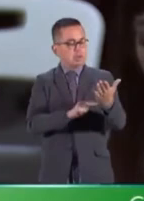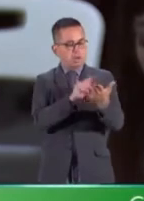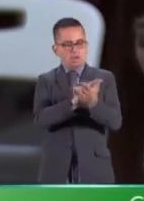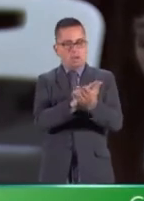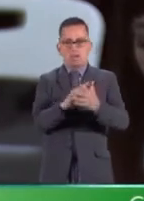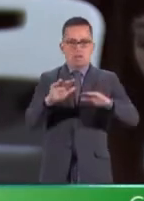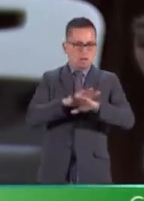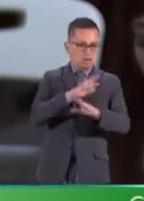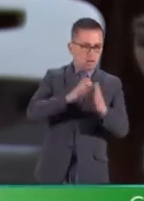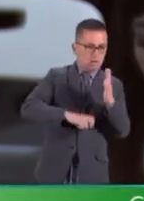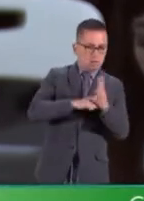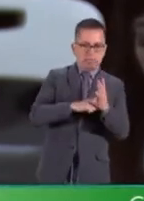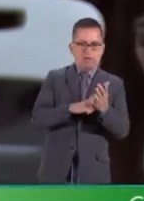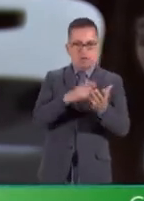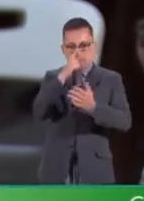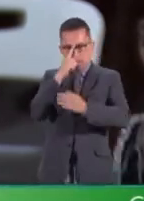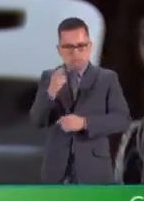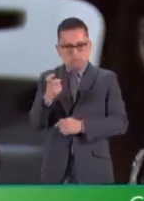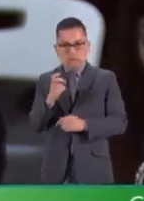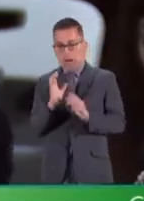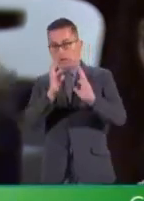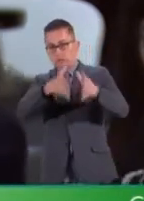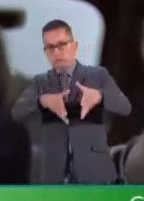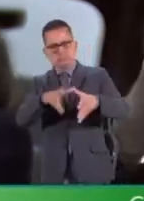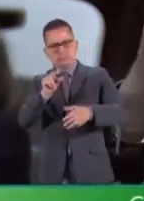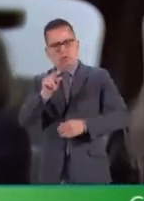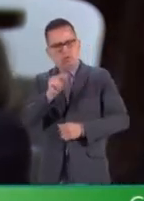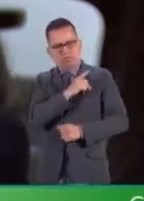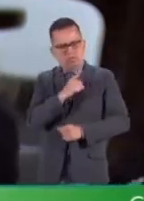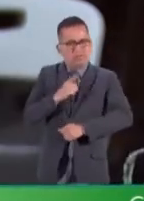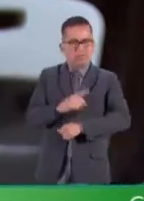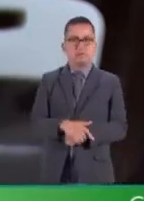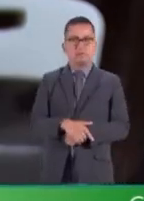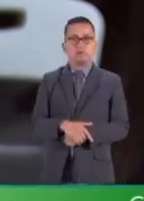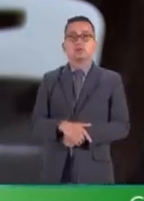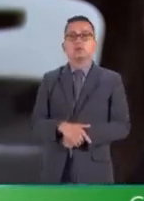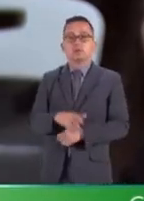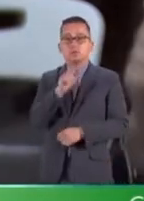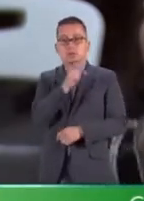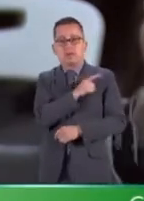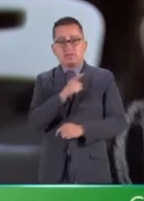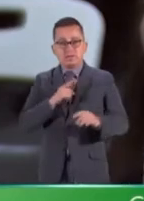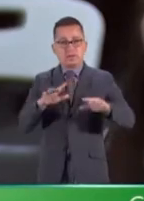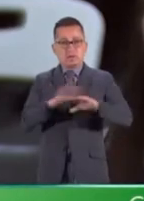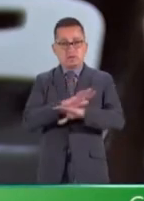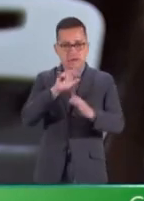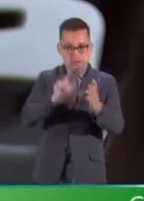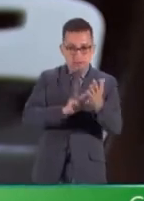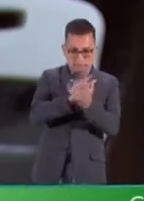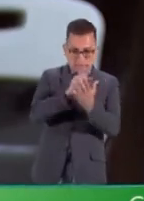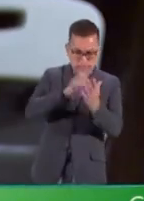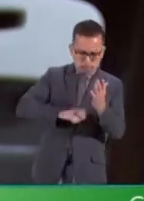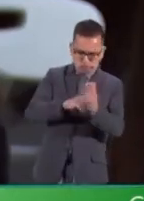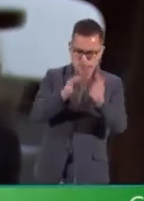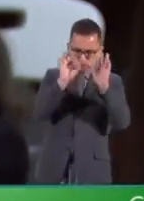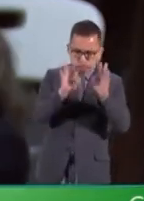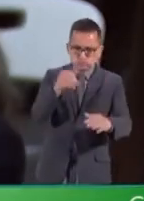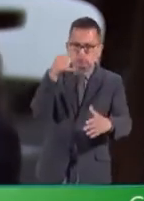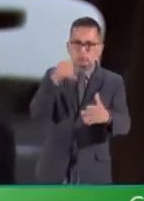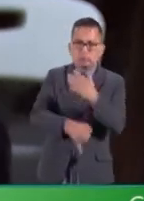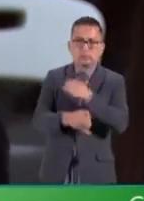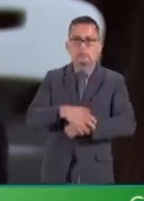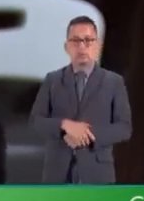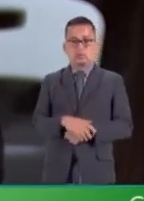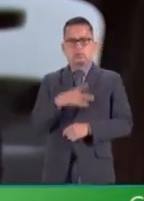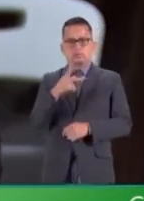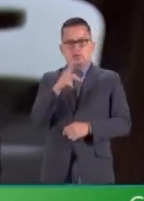como ha querido el PRI. Necesitamos una reforma auténtica y significativa, pero si hoy la tiranía ha